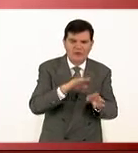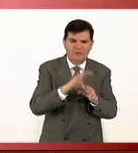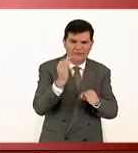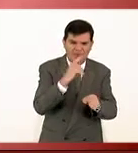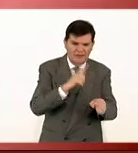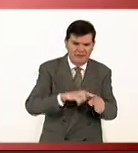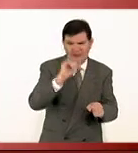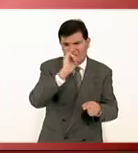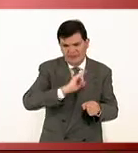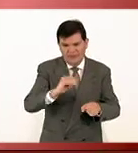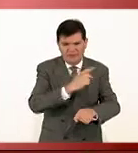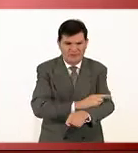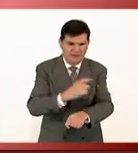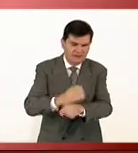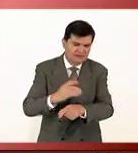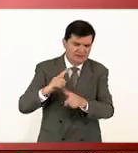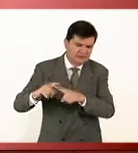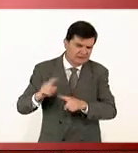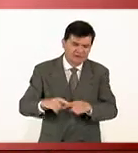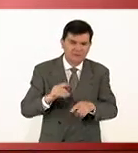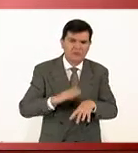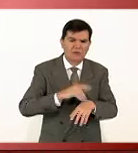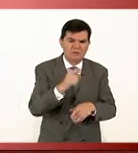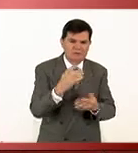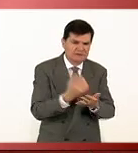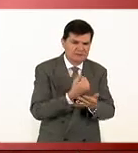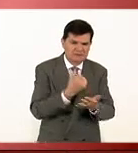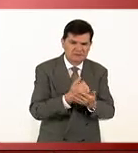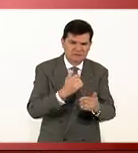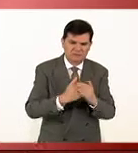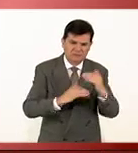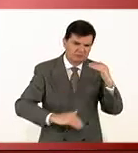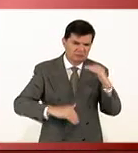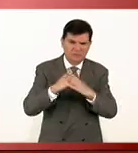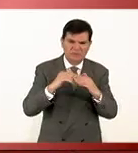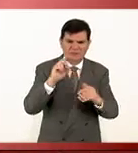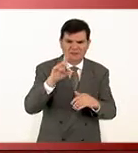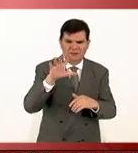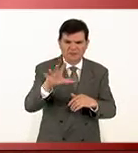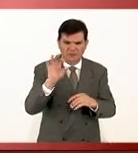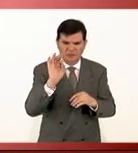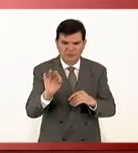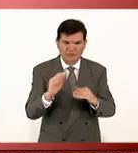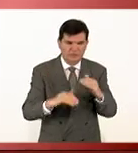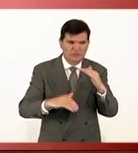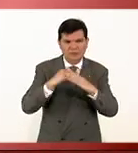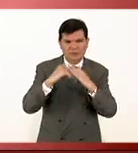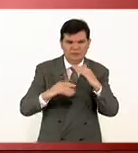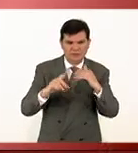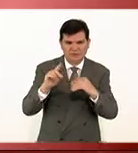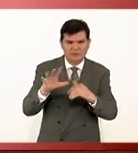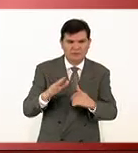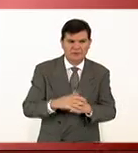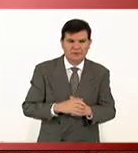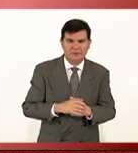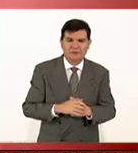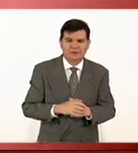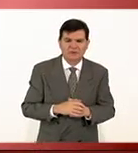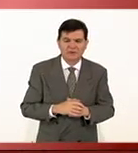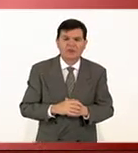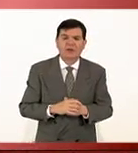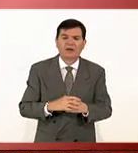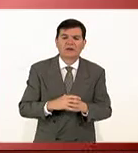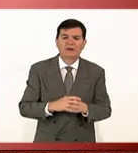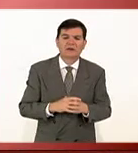así como jefaturas delegacionales, con números alrededor de 35 puntos. ¿No? Carro completo, como decíamos. Lo